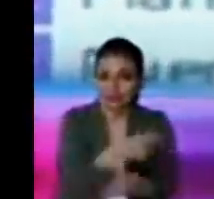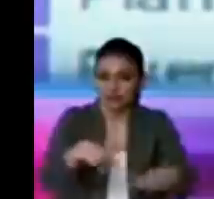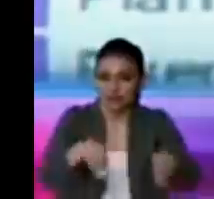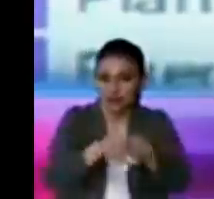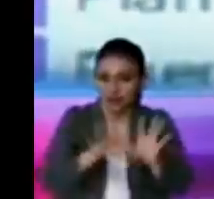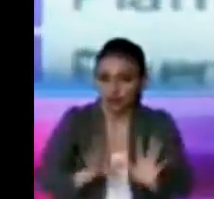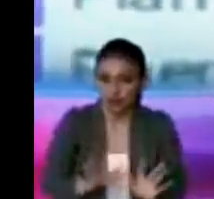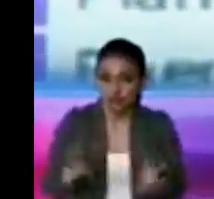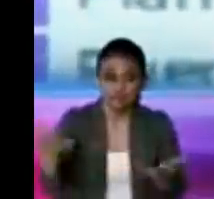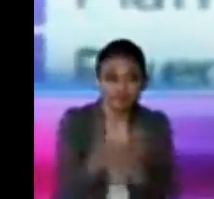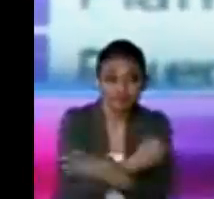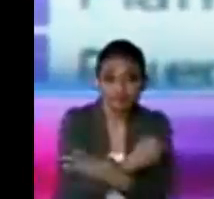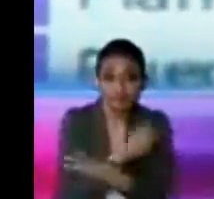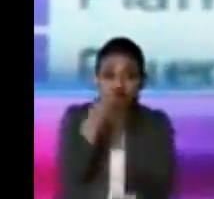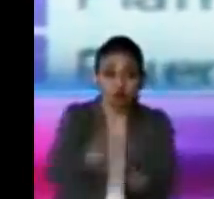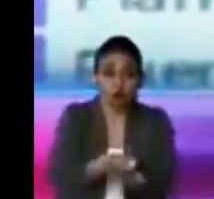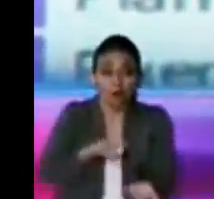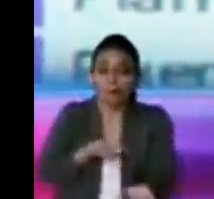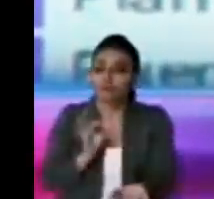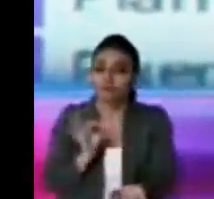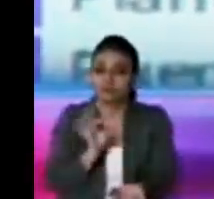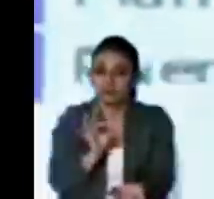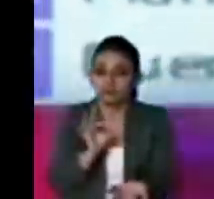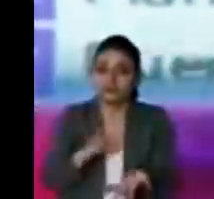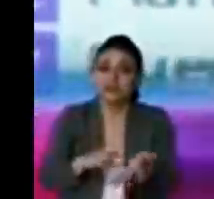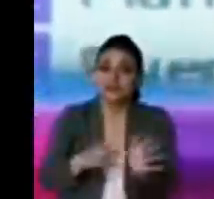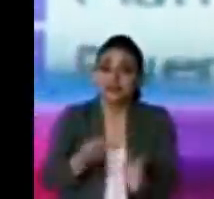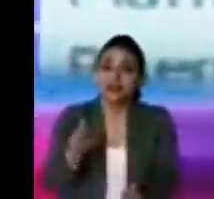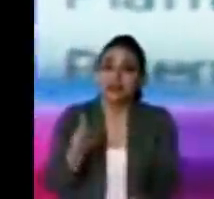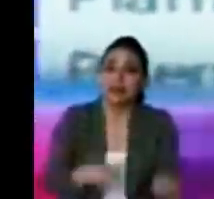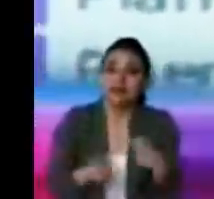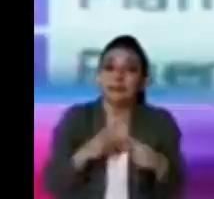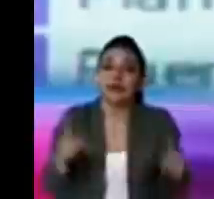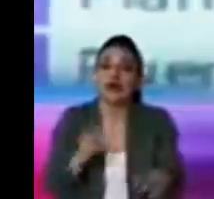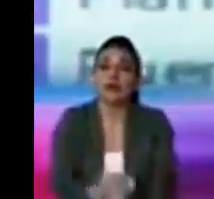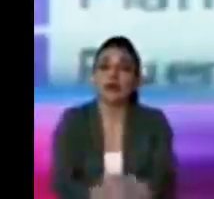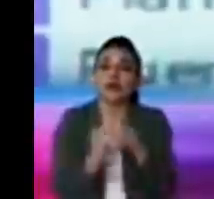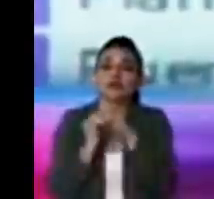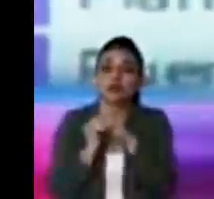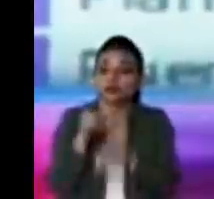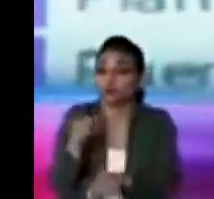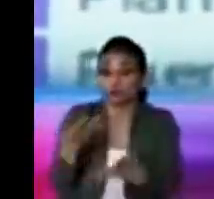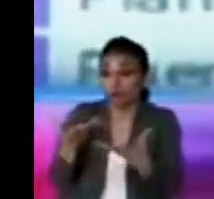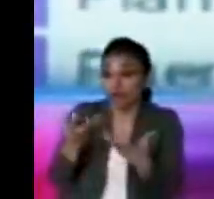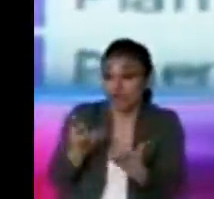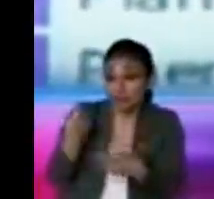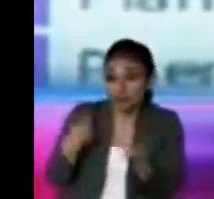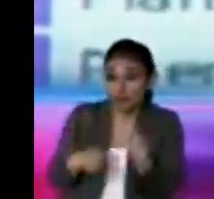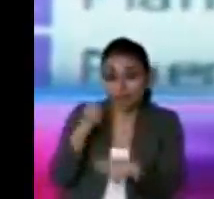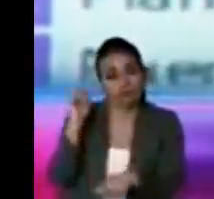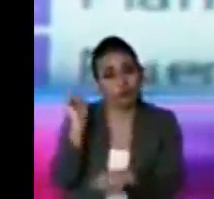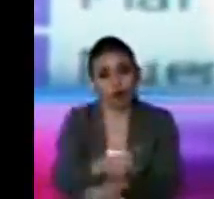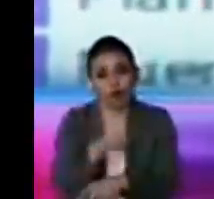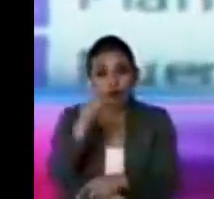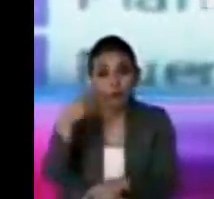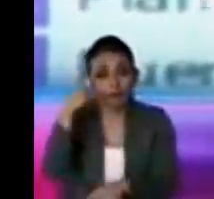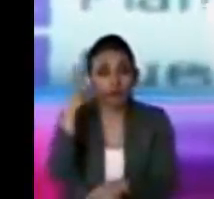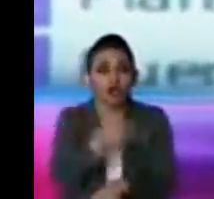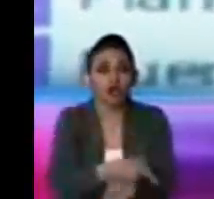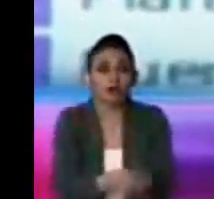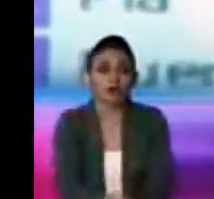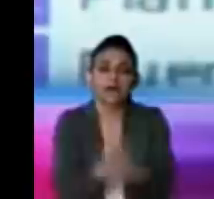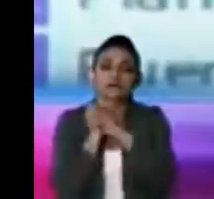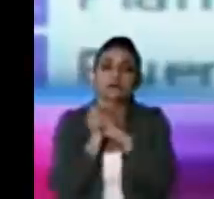significa venta forzosa. Señor, usted está obligado a venderle los terrenos al gobierno para el Parque Samana de Guayaquil y de acuerdo al avalúo catastral, esto